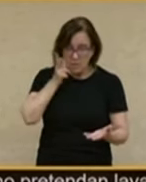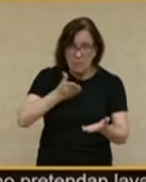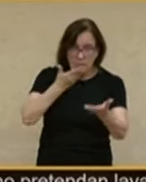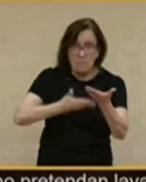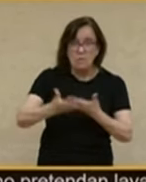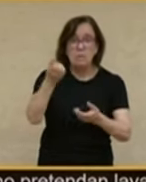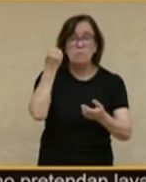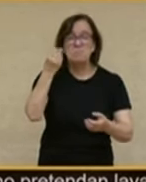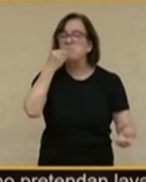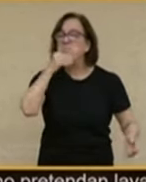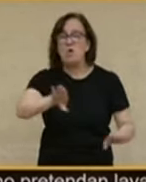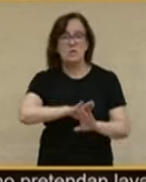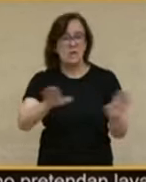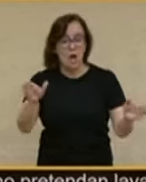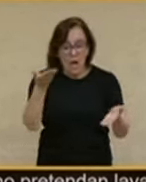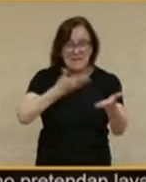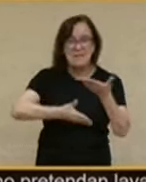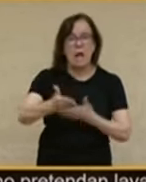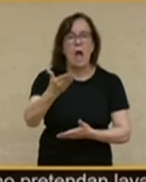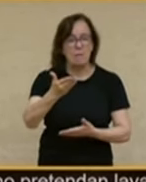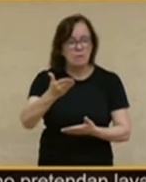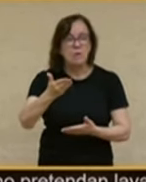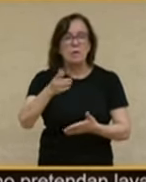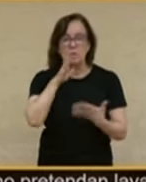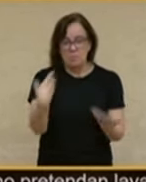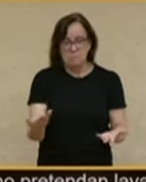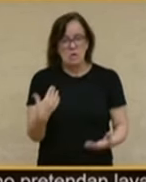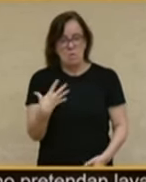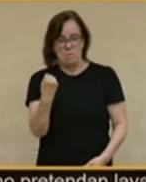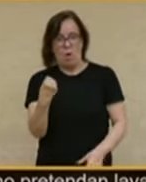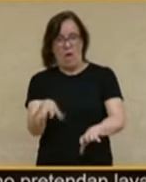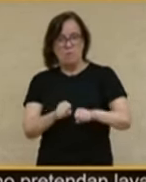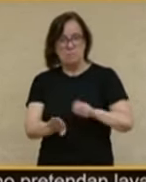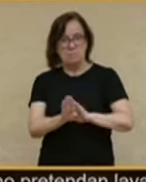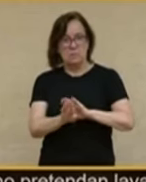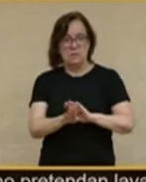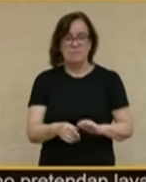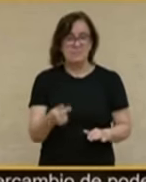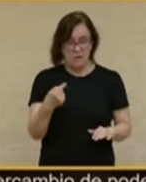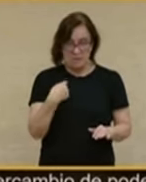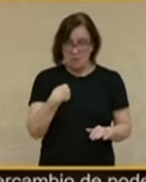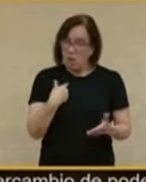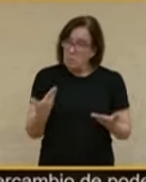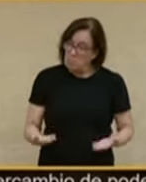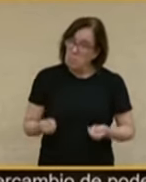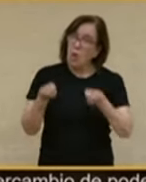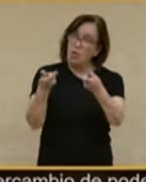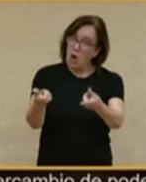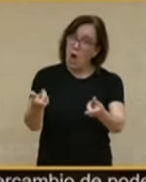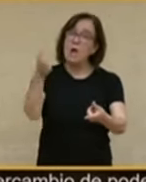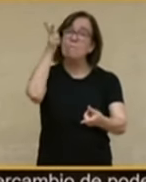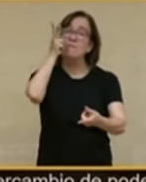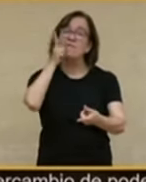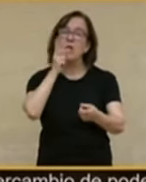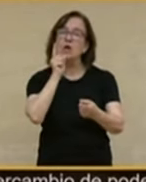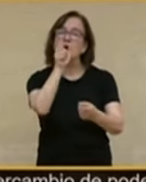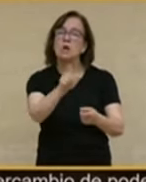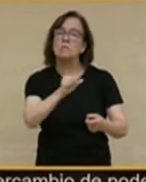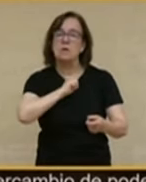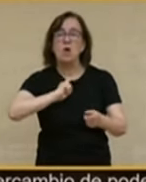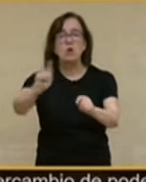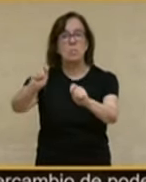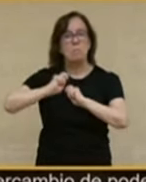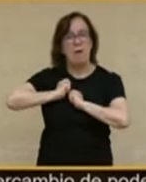cambio de impunidad. Es un intercambio de poder a cambio de poder. Yo te otorgo privilegios personales y tú me